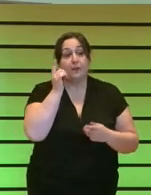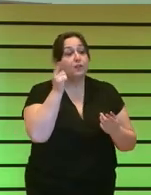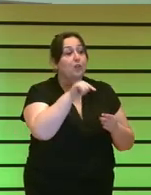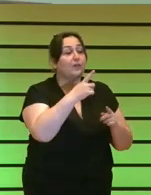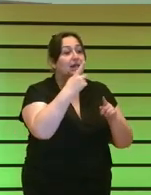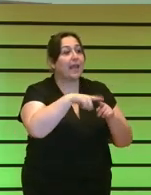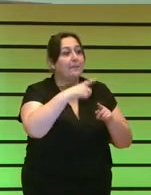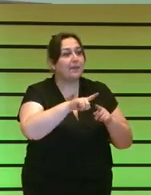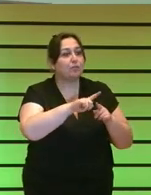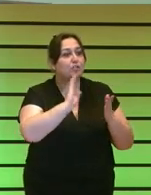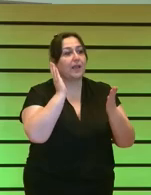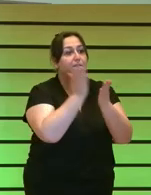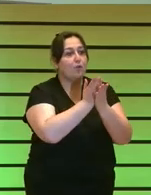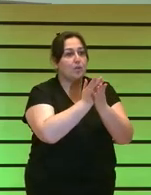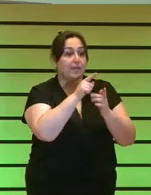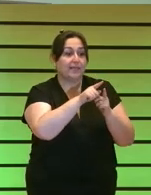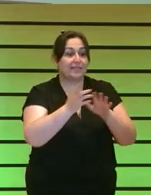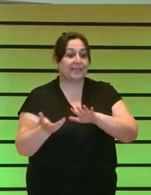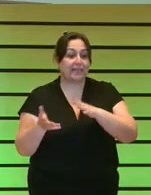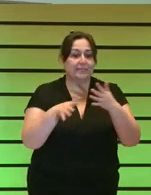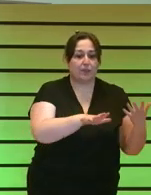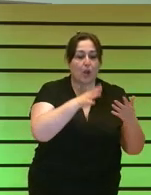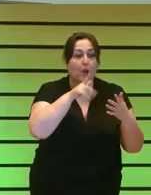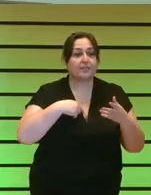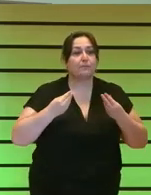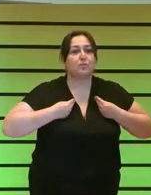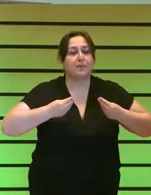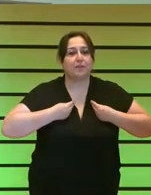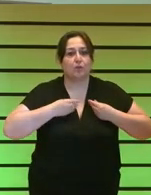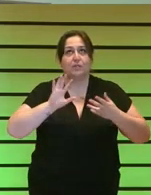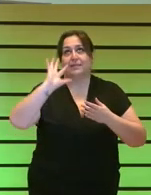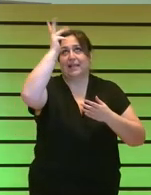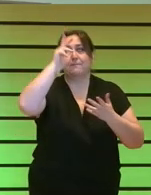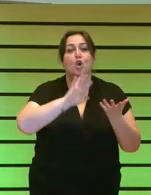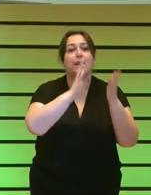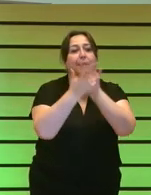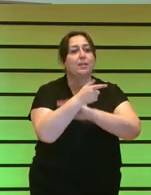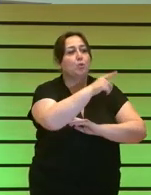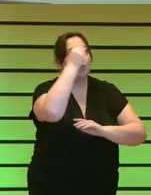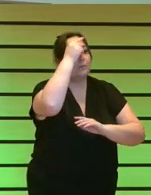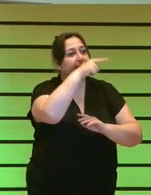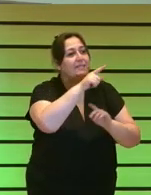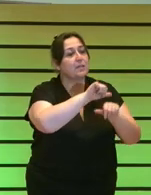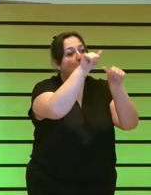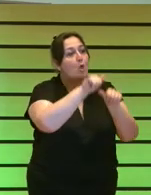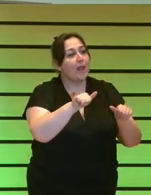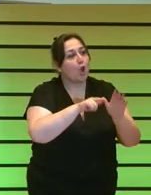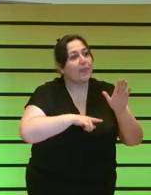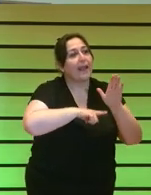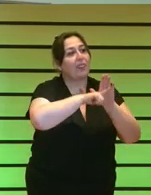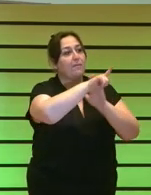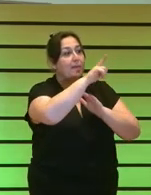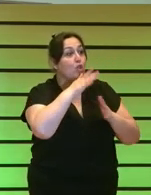influyen en todo esta transición que estamos viviendo Este cambio climático tú consideras que el modelo de crecimiento vigente